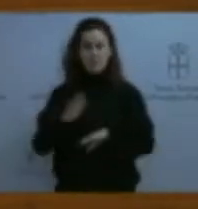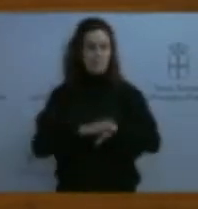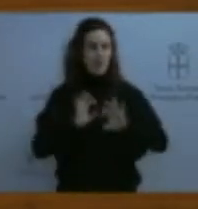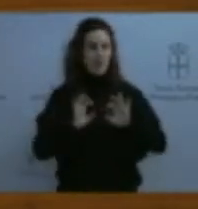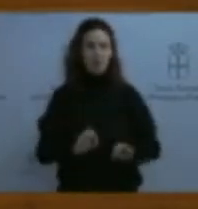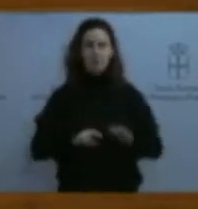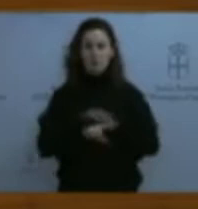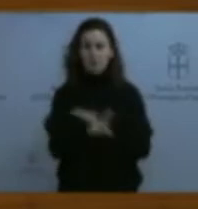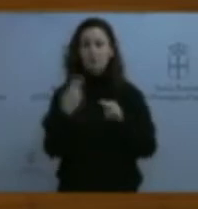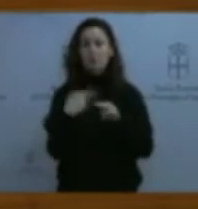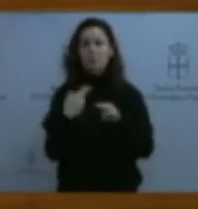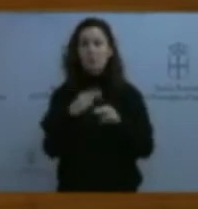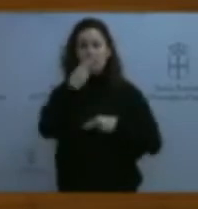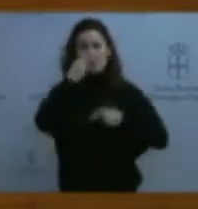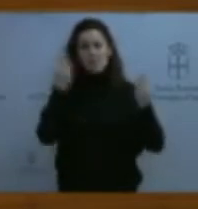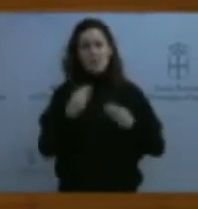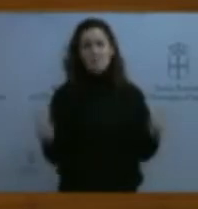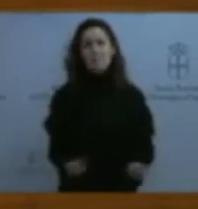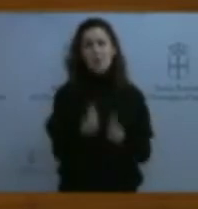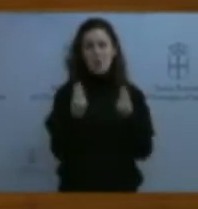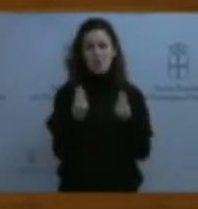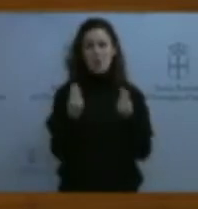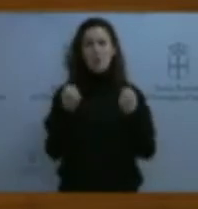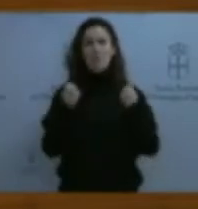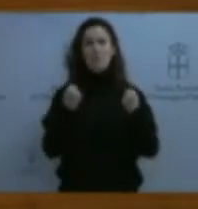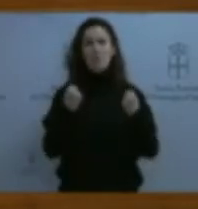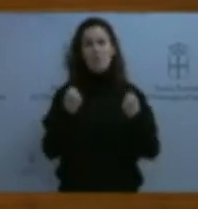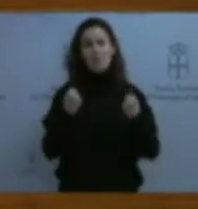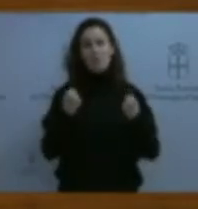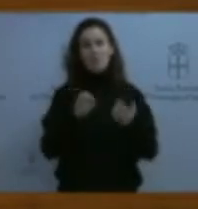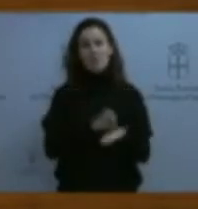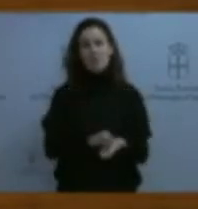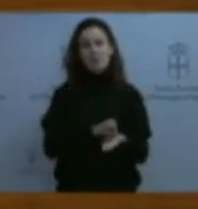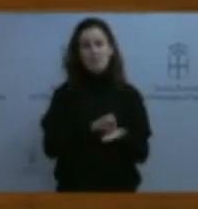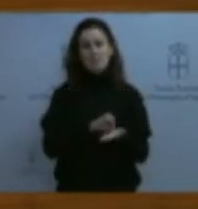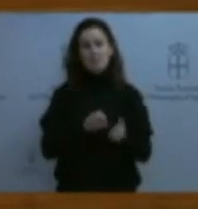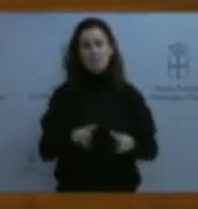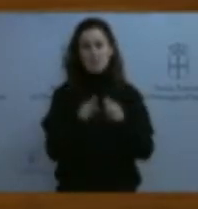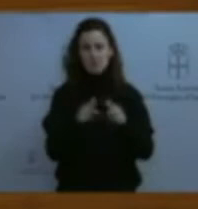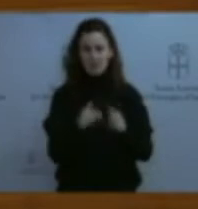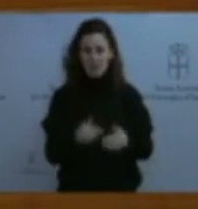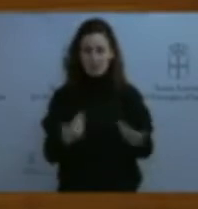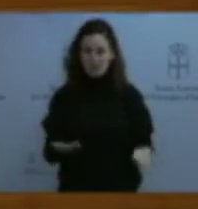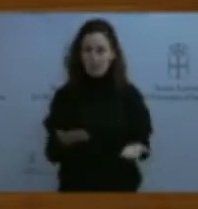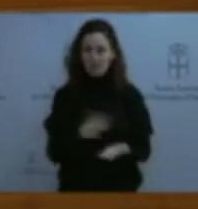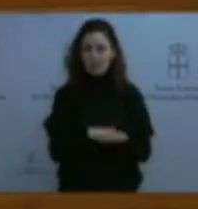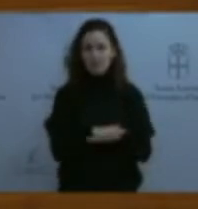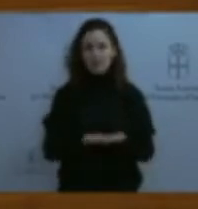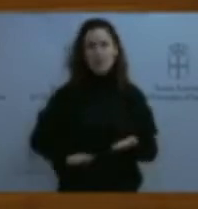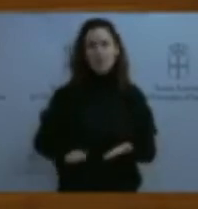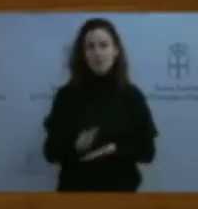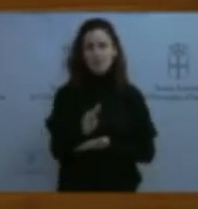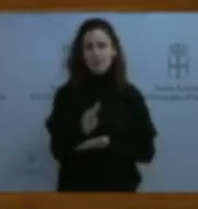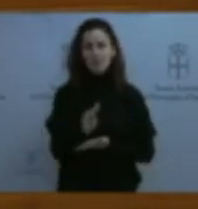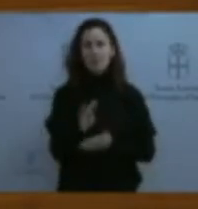las políticas públicas y al fortalecimiento de los servicios sociales. Y en ese sentido, inversiones se han